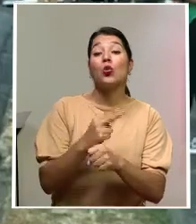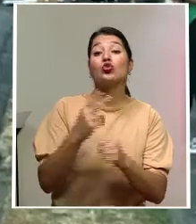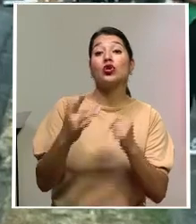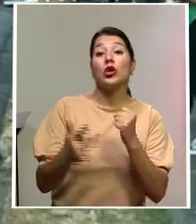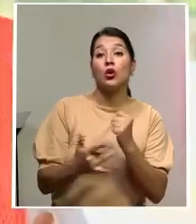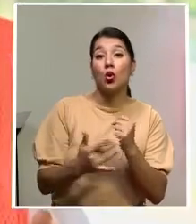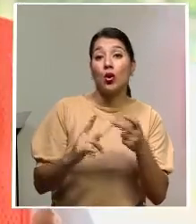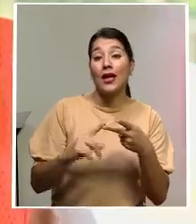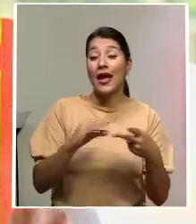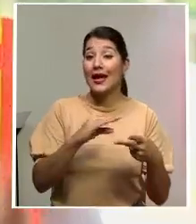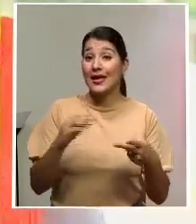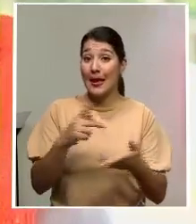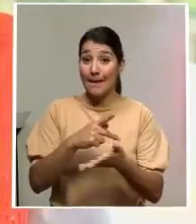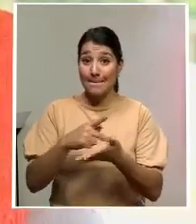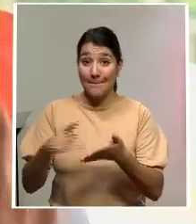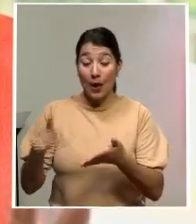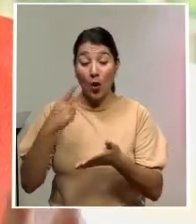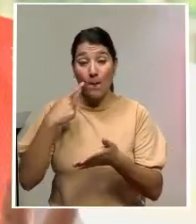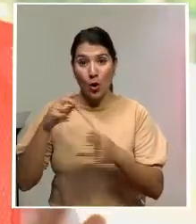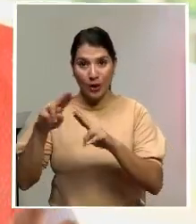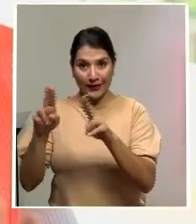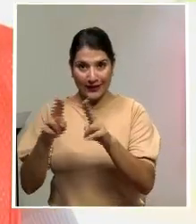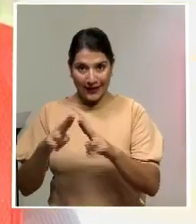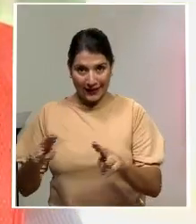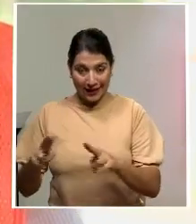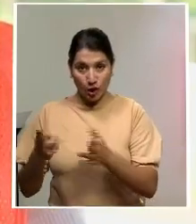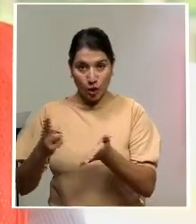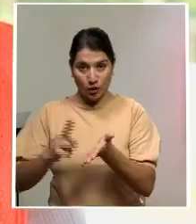contratos. Déjenme decir nada más